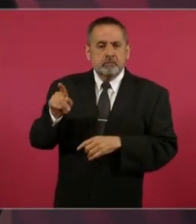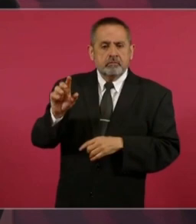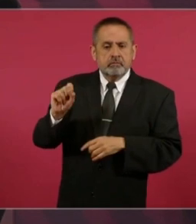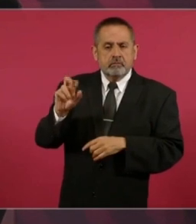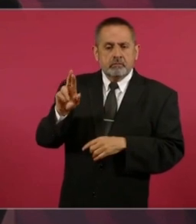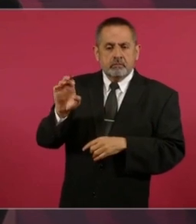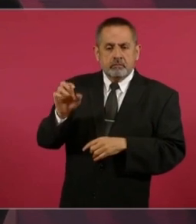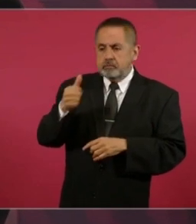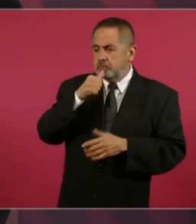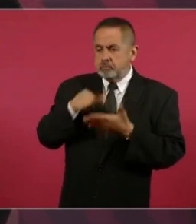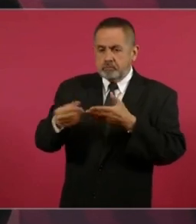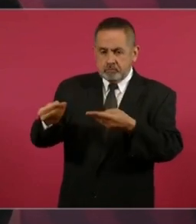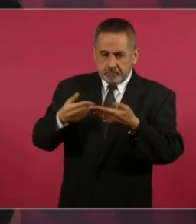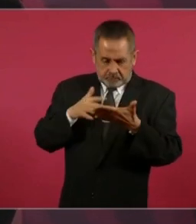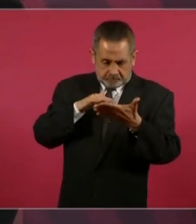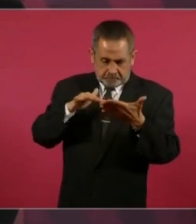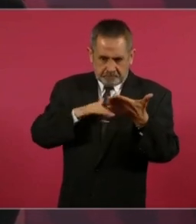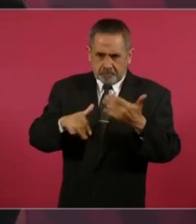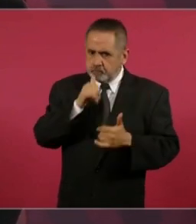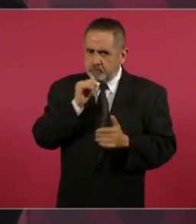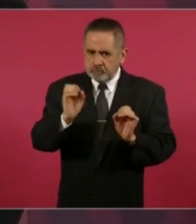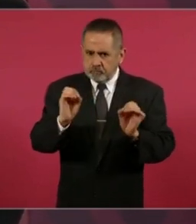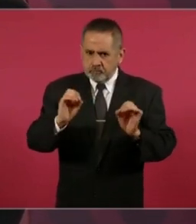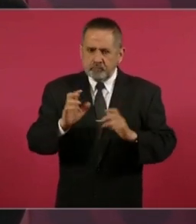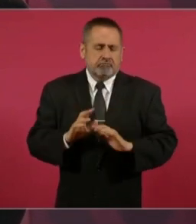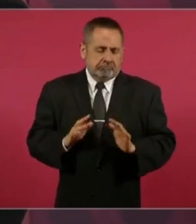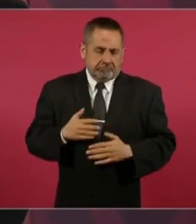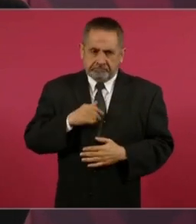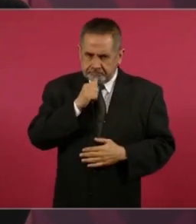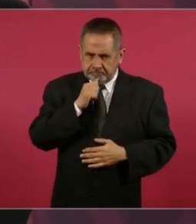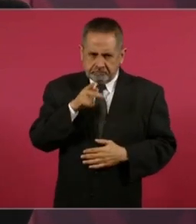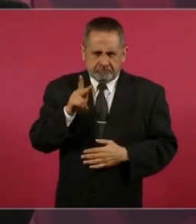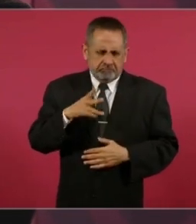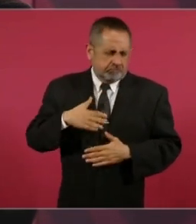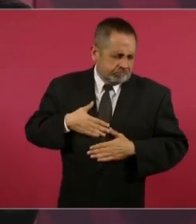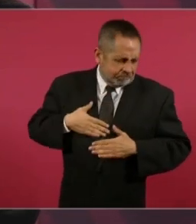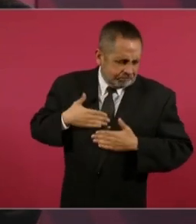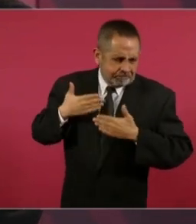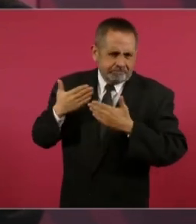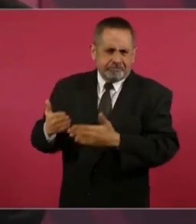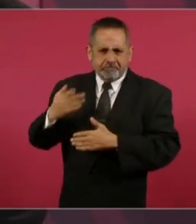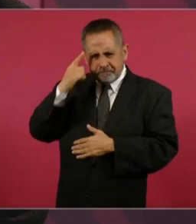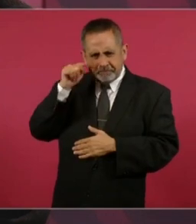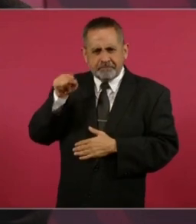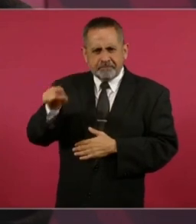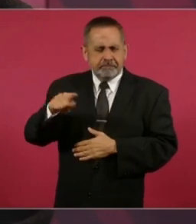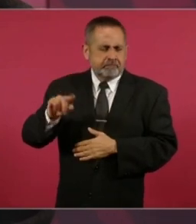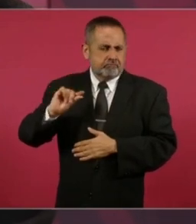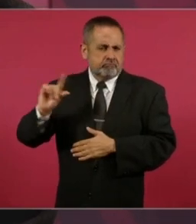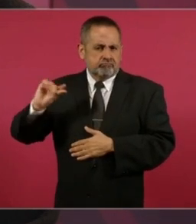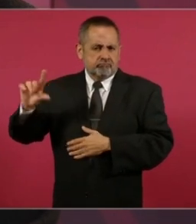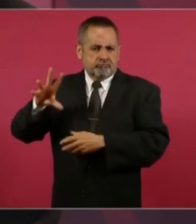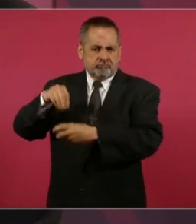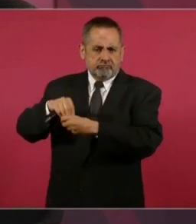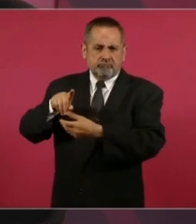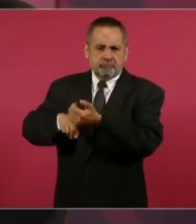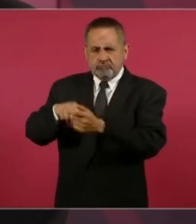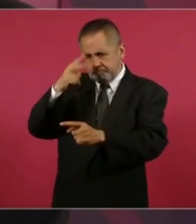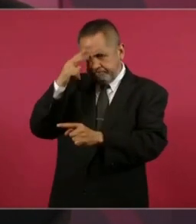de relaciones pero le tengo mucha confianza a los diplomáticos